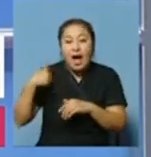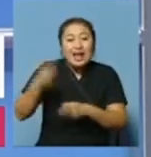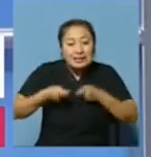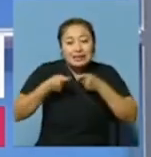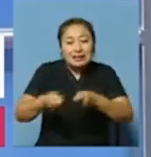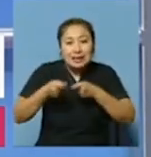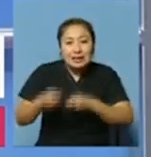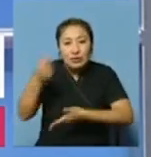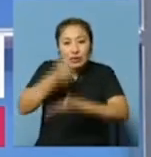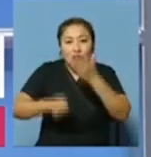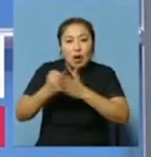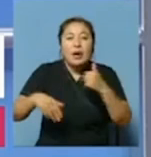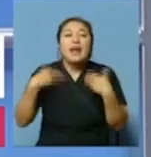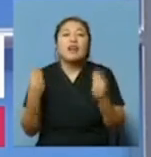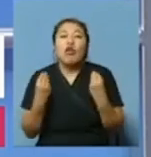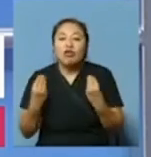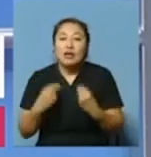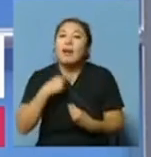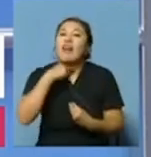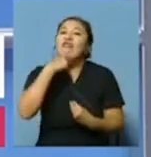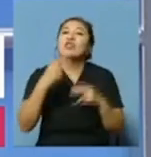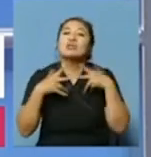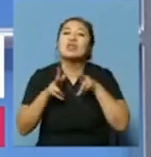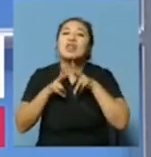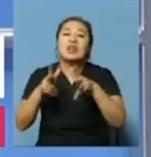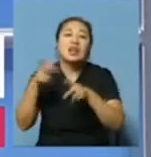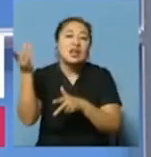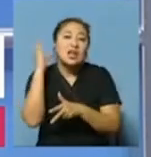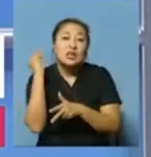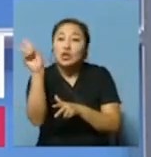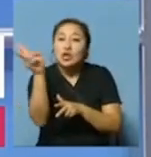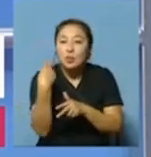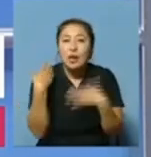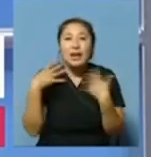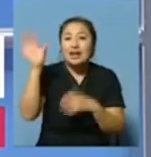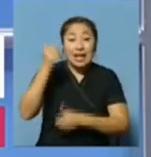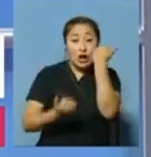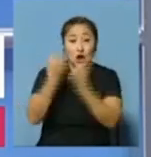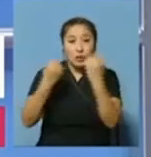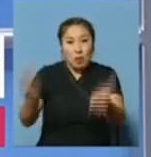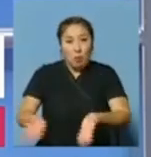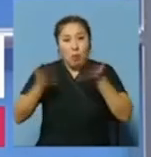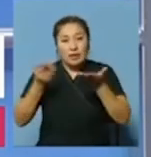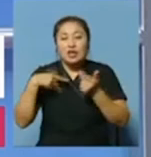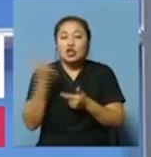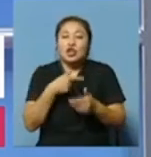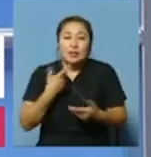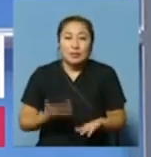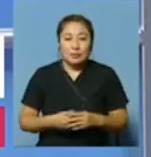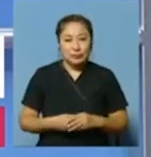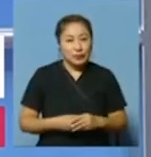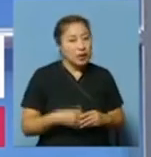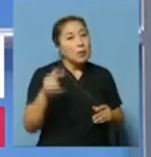pelear para que se escuche nuestra voz a ir a pelear para que nuestras y regionales puedan ponerse de pie ellos lo que nosotros queremos